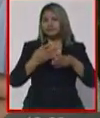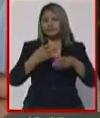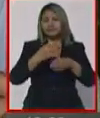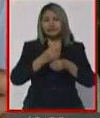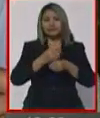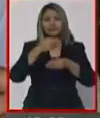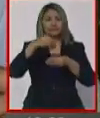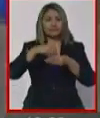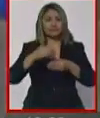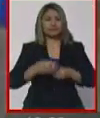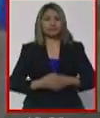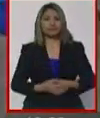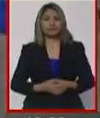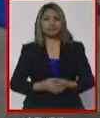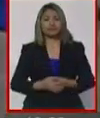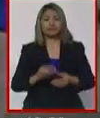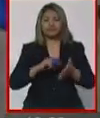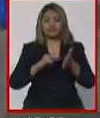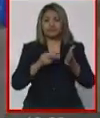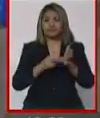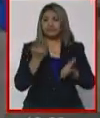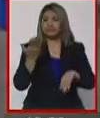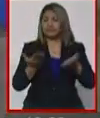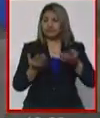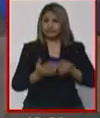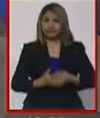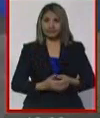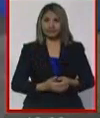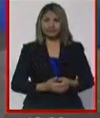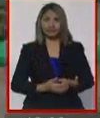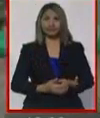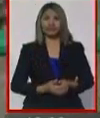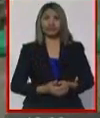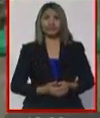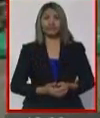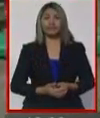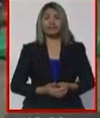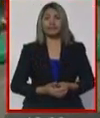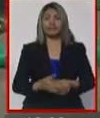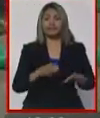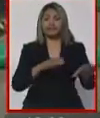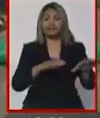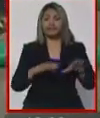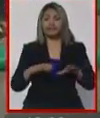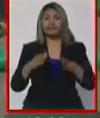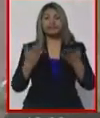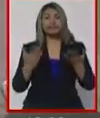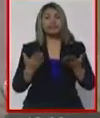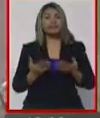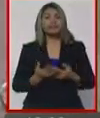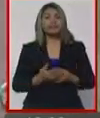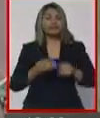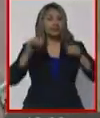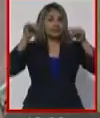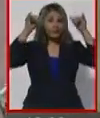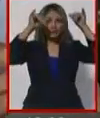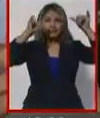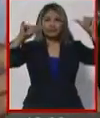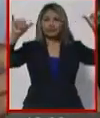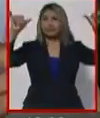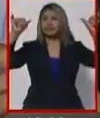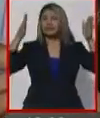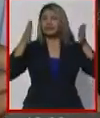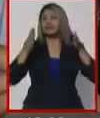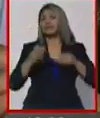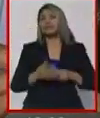envasar estas sustancias controladas. Por la característica, ¿no? Aparentemente en el lugar del hecho hay una ganadería, pero